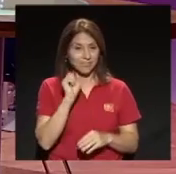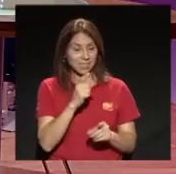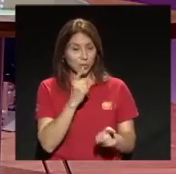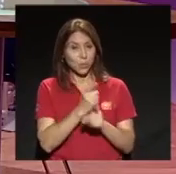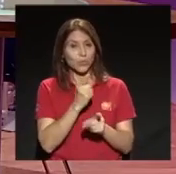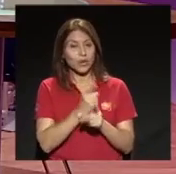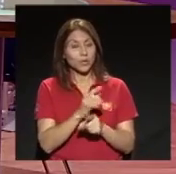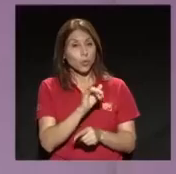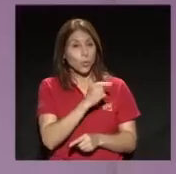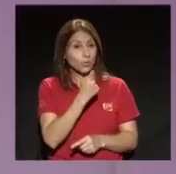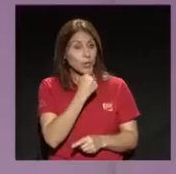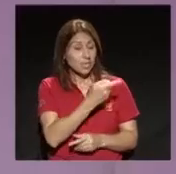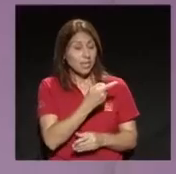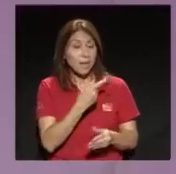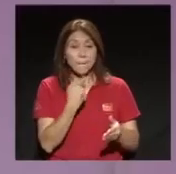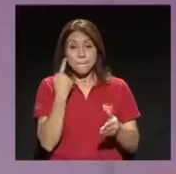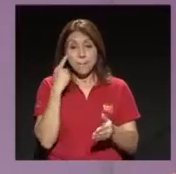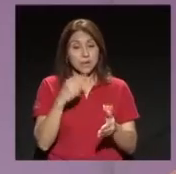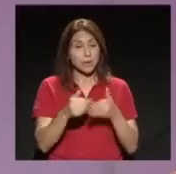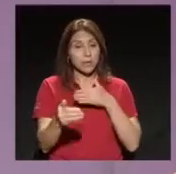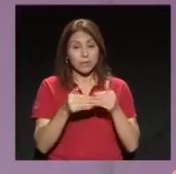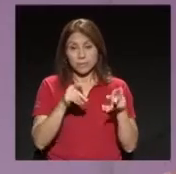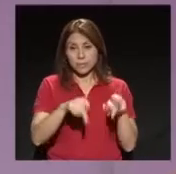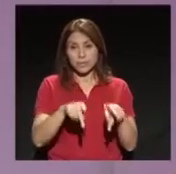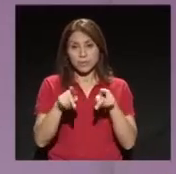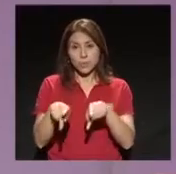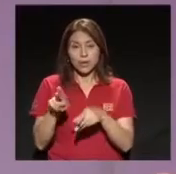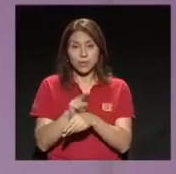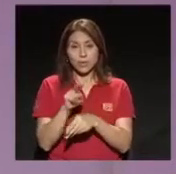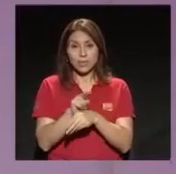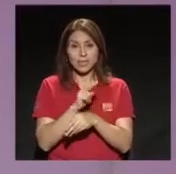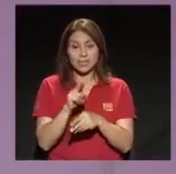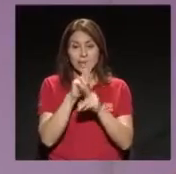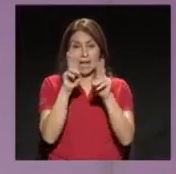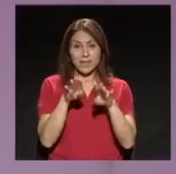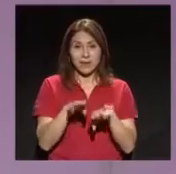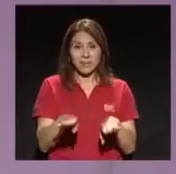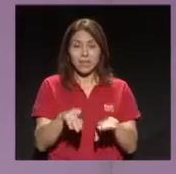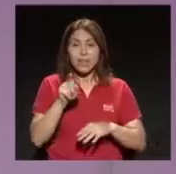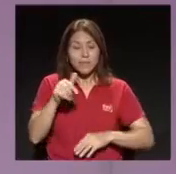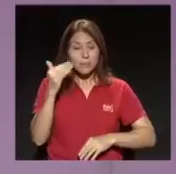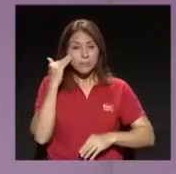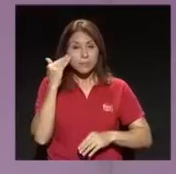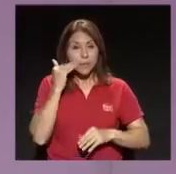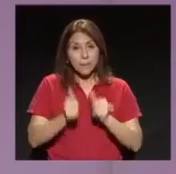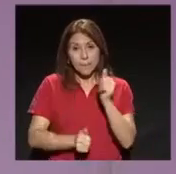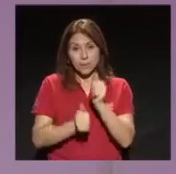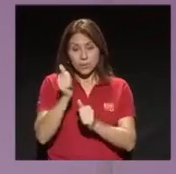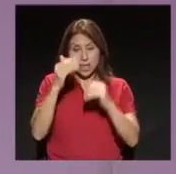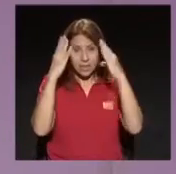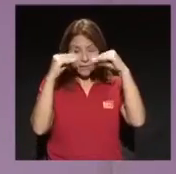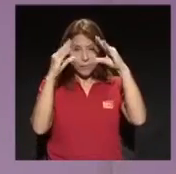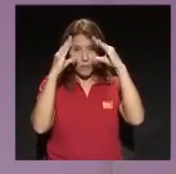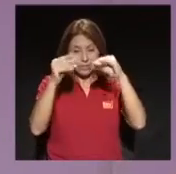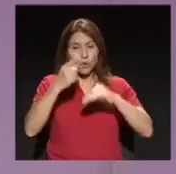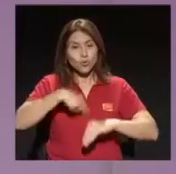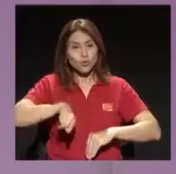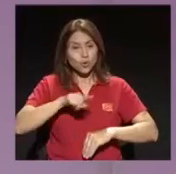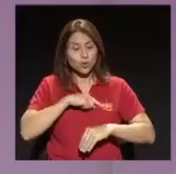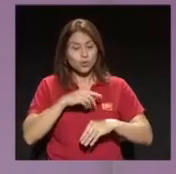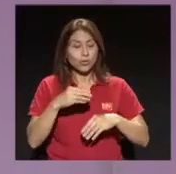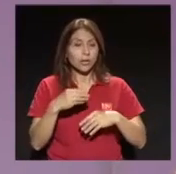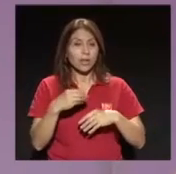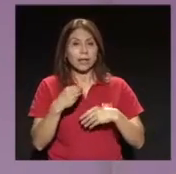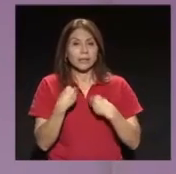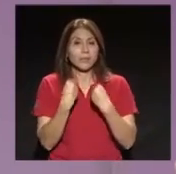para cualquier persona que utilice la red. Tenemos que ser conscientes que la mayoría de la información se las estamos dando. Nada, a veces